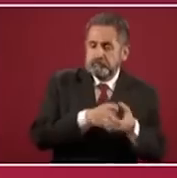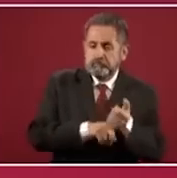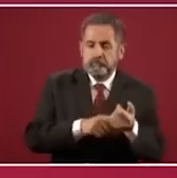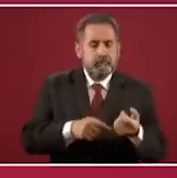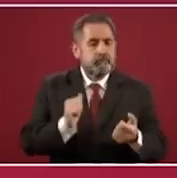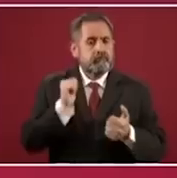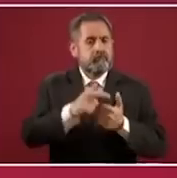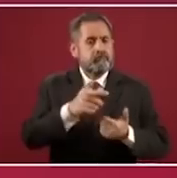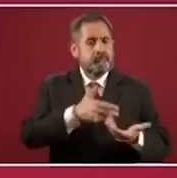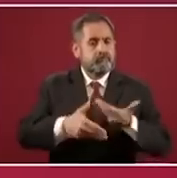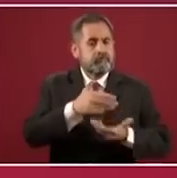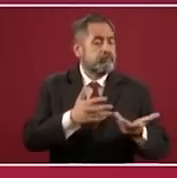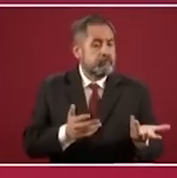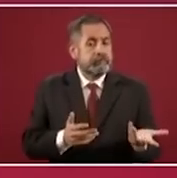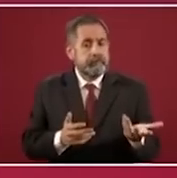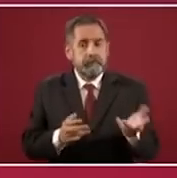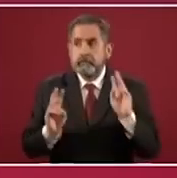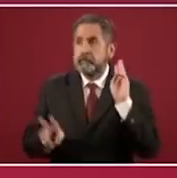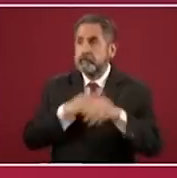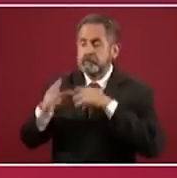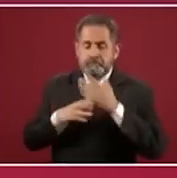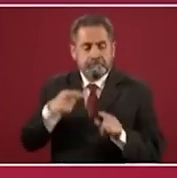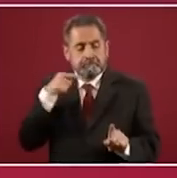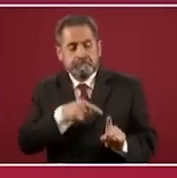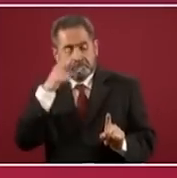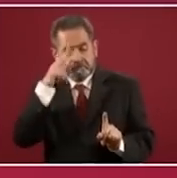y para la inversión de todo el mundo.